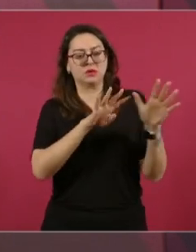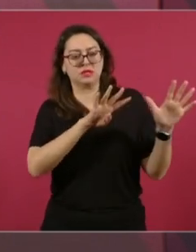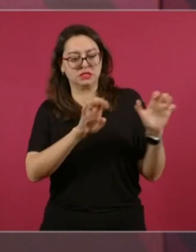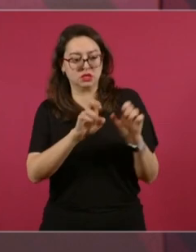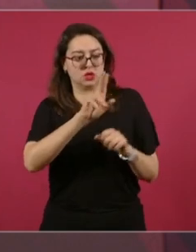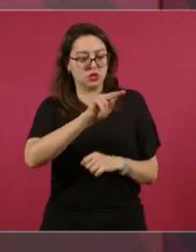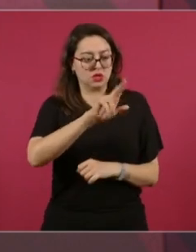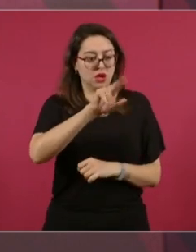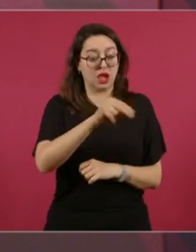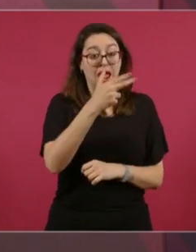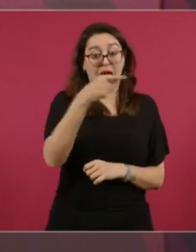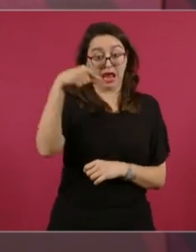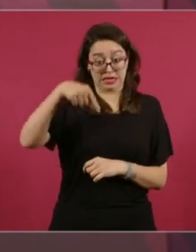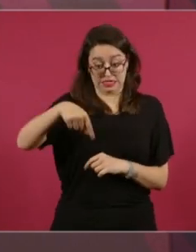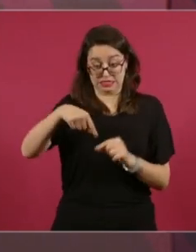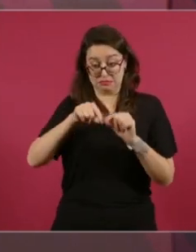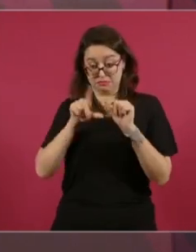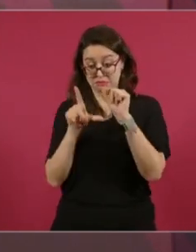1988. Y solo había